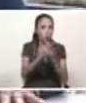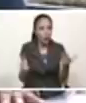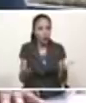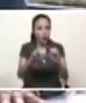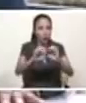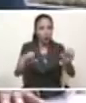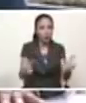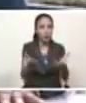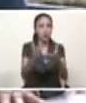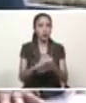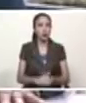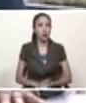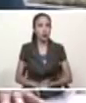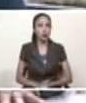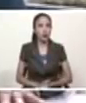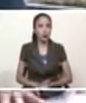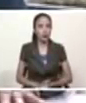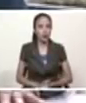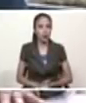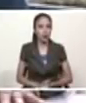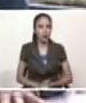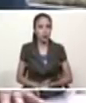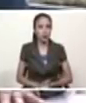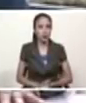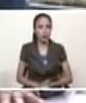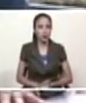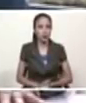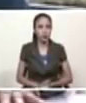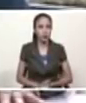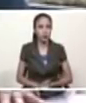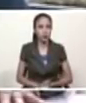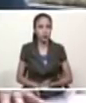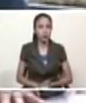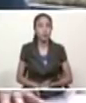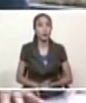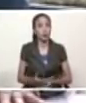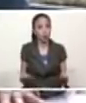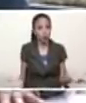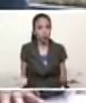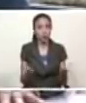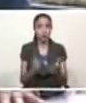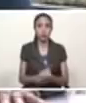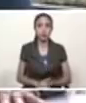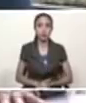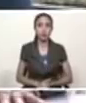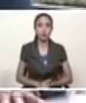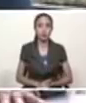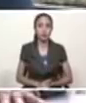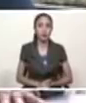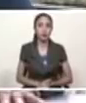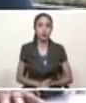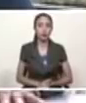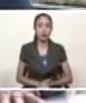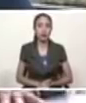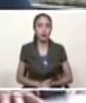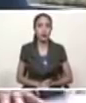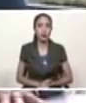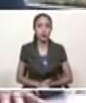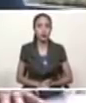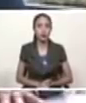dirigiendo los esfuerzos para que nuestro pueblo tenga derecho al vivir vivienda tenga derecho a vivir